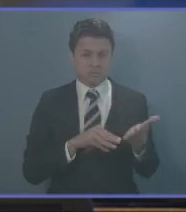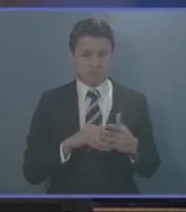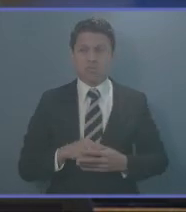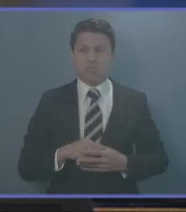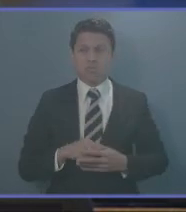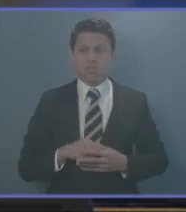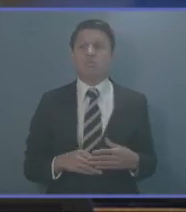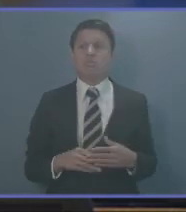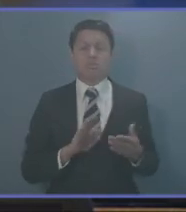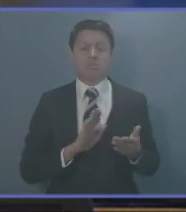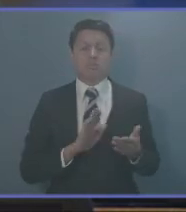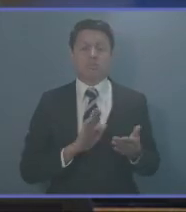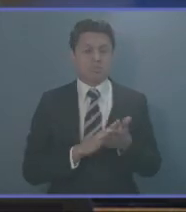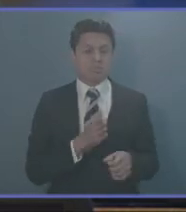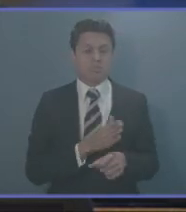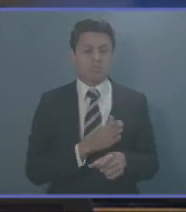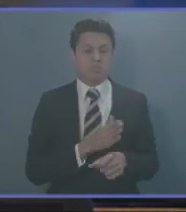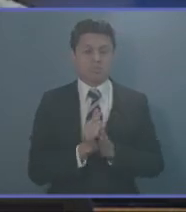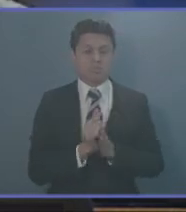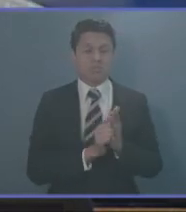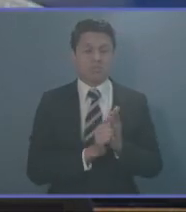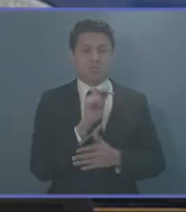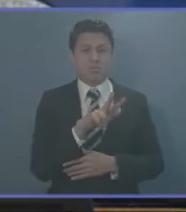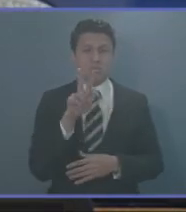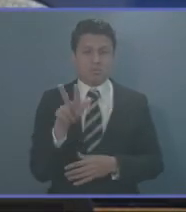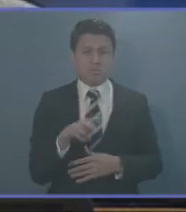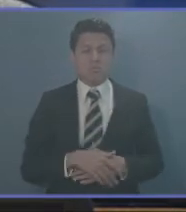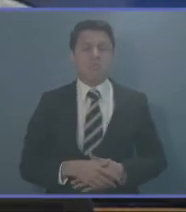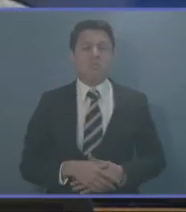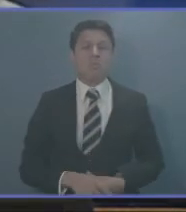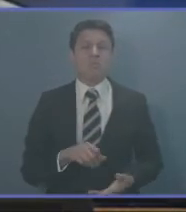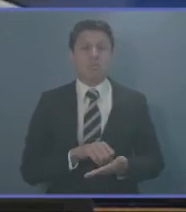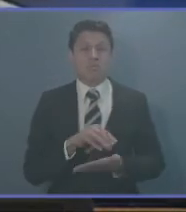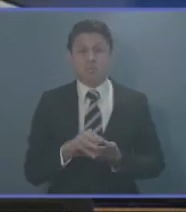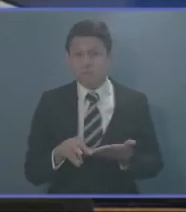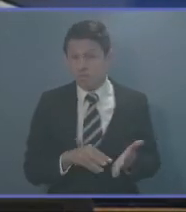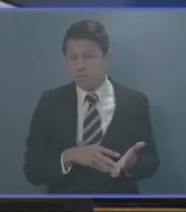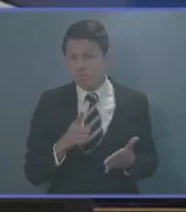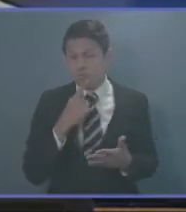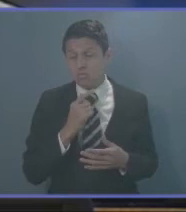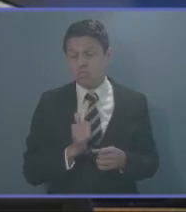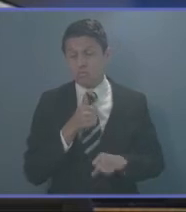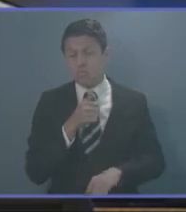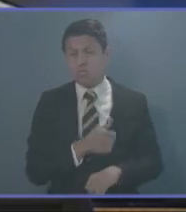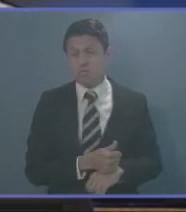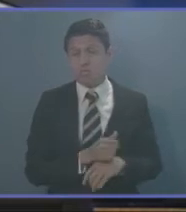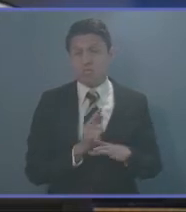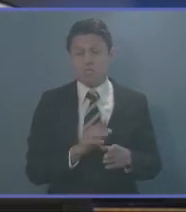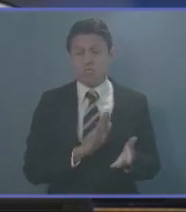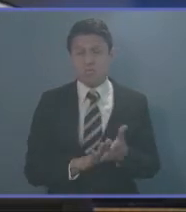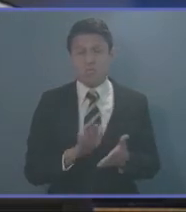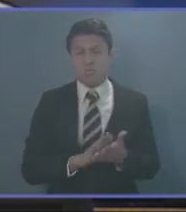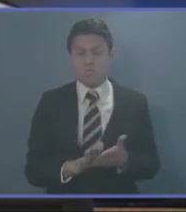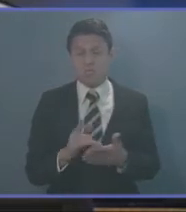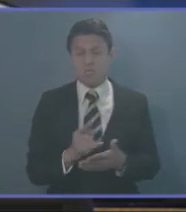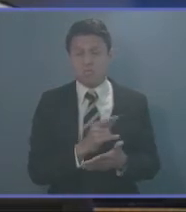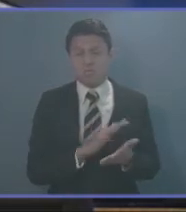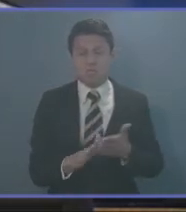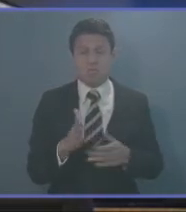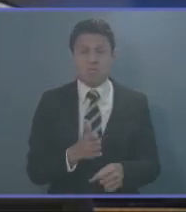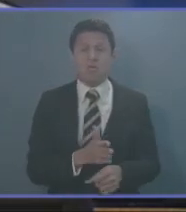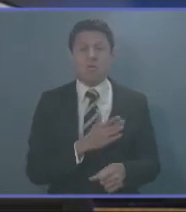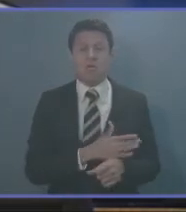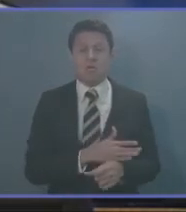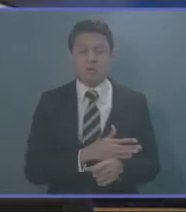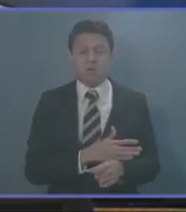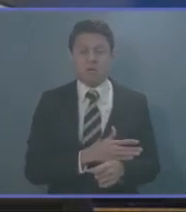Anticipos o pagos a cuenta, artículo 33. La municipalidad establecerá el ingreso de anticipos o pagos a